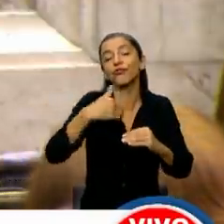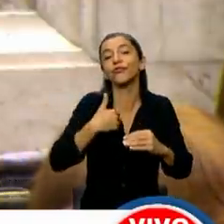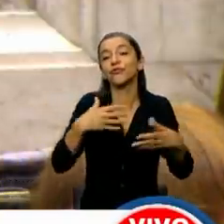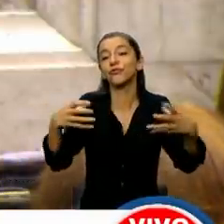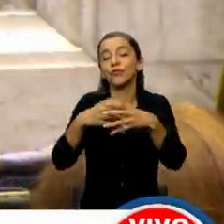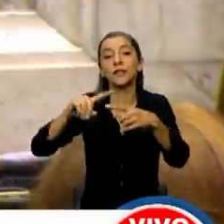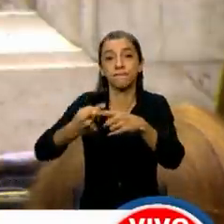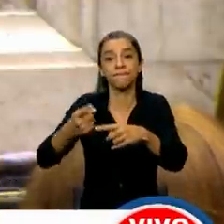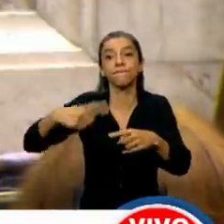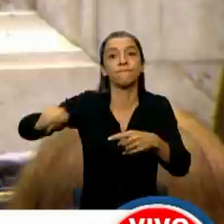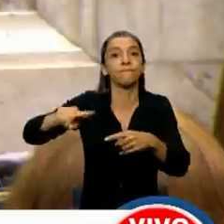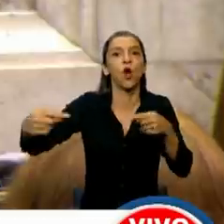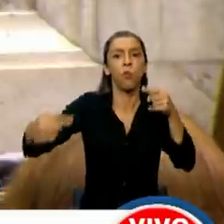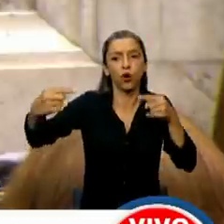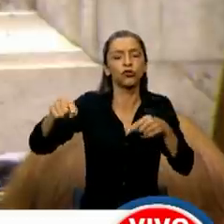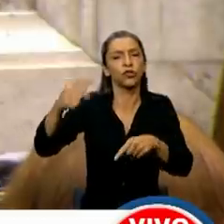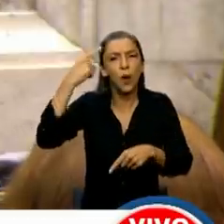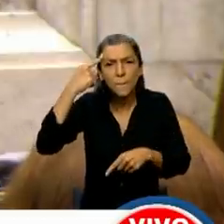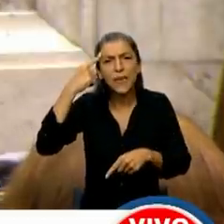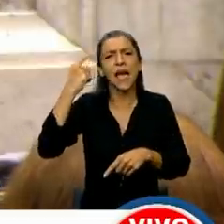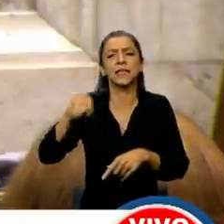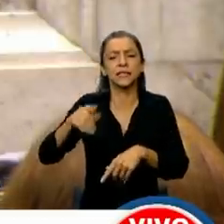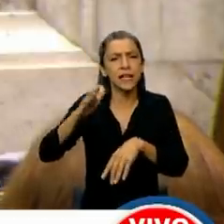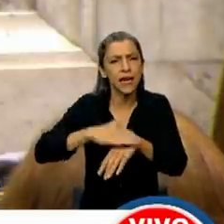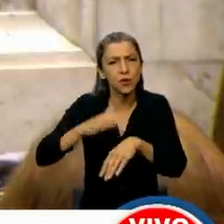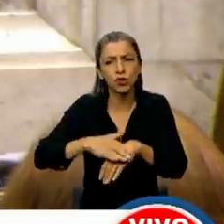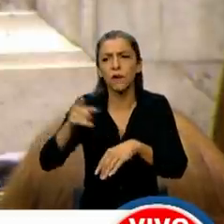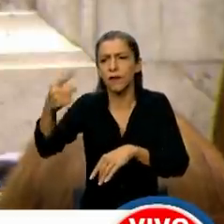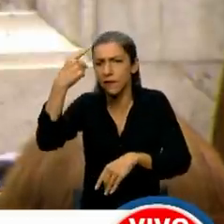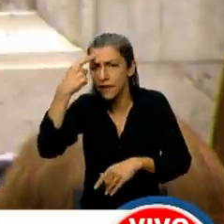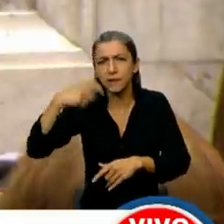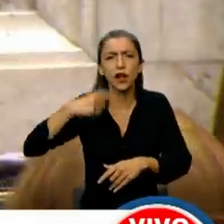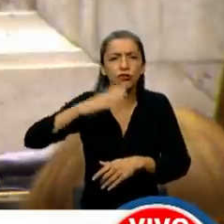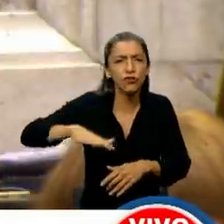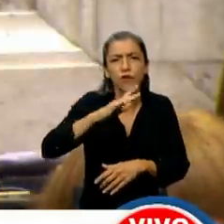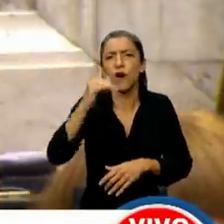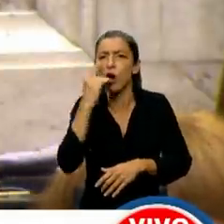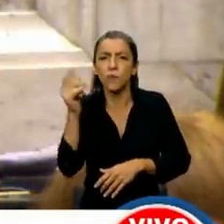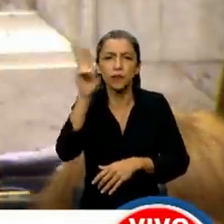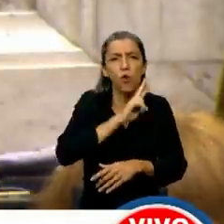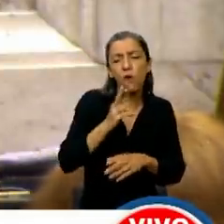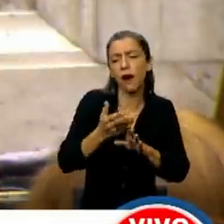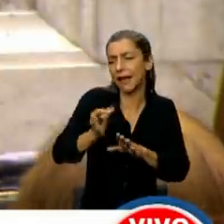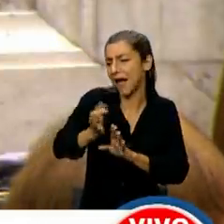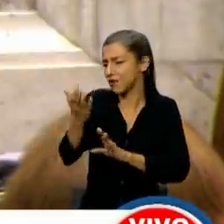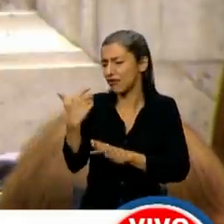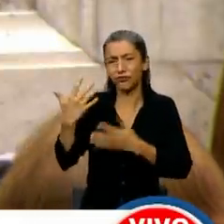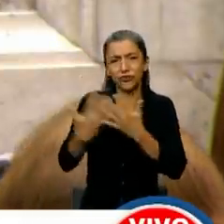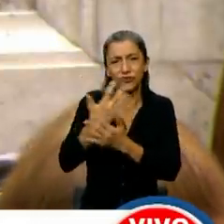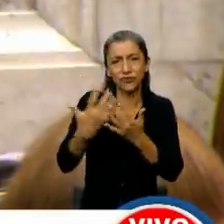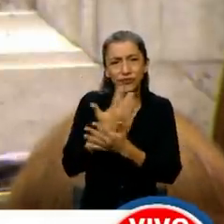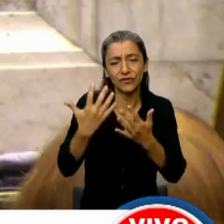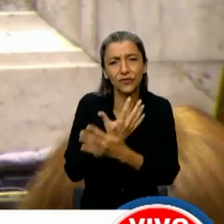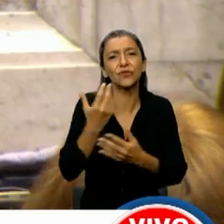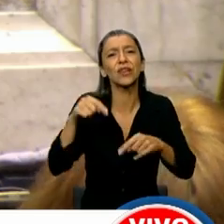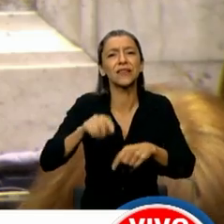la ética la responsabilidad por delante que piense en el país en los argentinos en las argentinas que tanto ha sufrido estos años la pandemia que nos